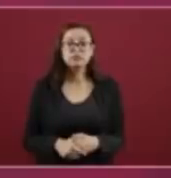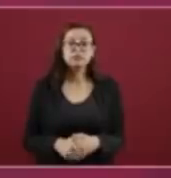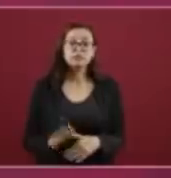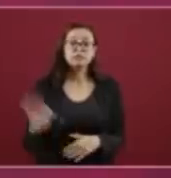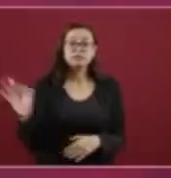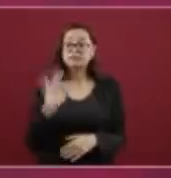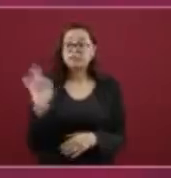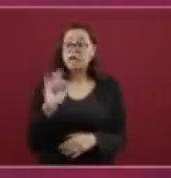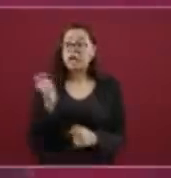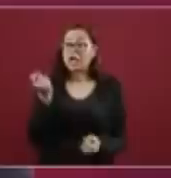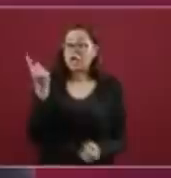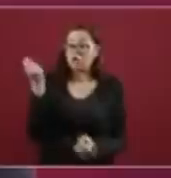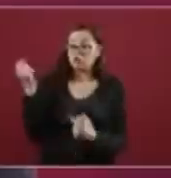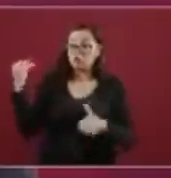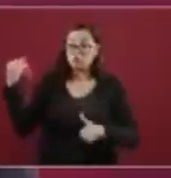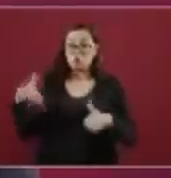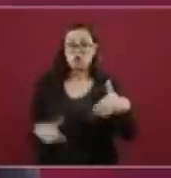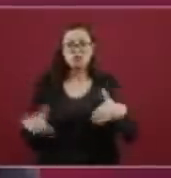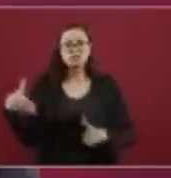inconformidades, pero todo se resuelve.